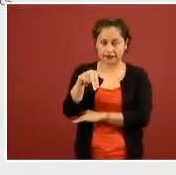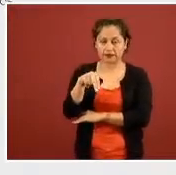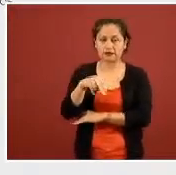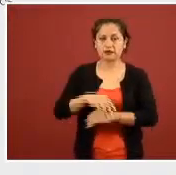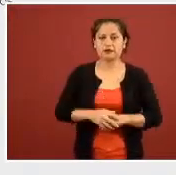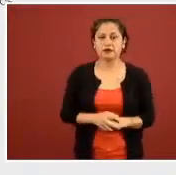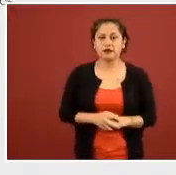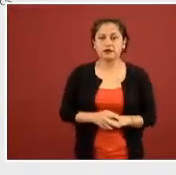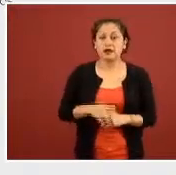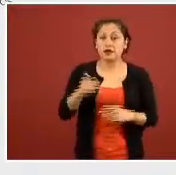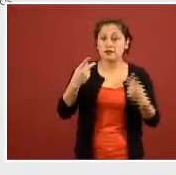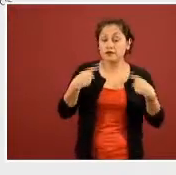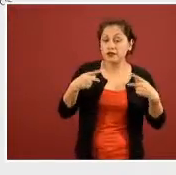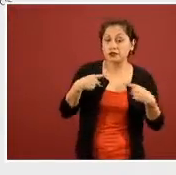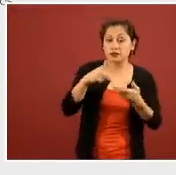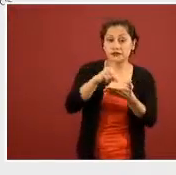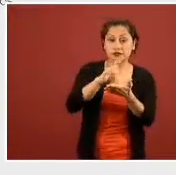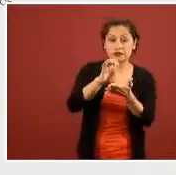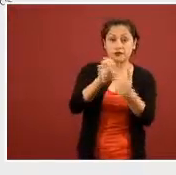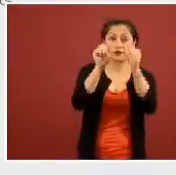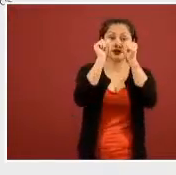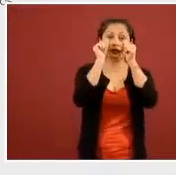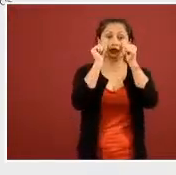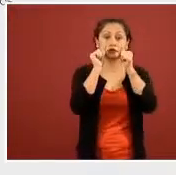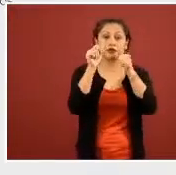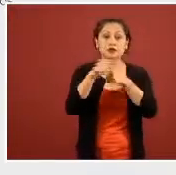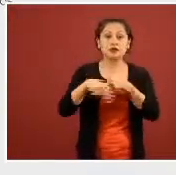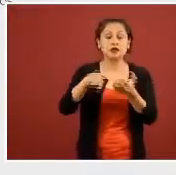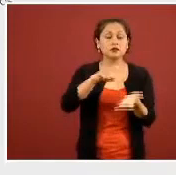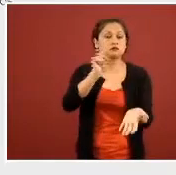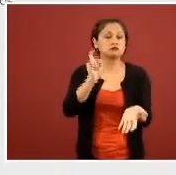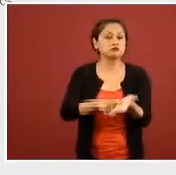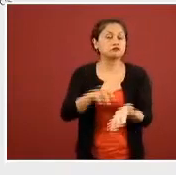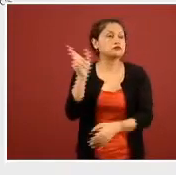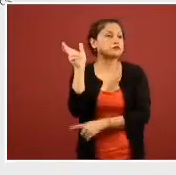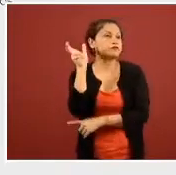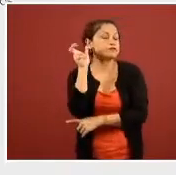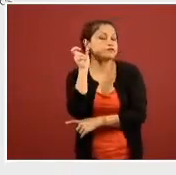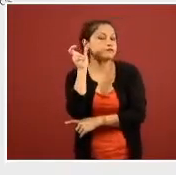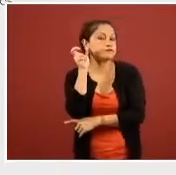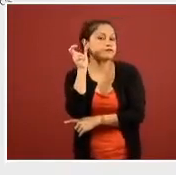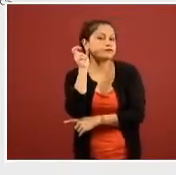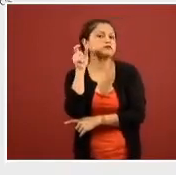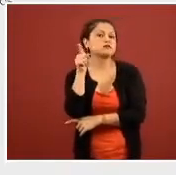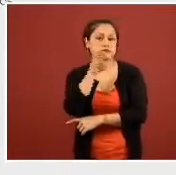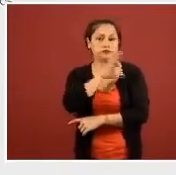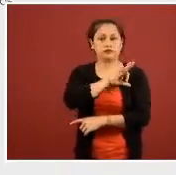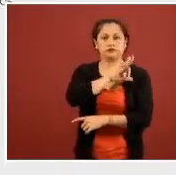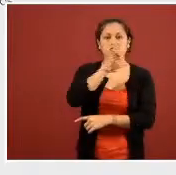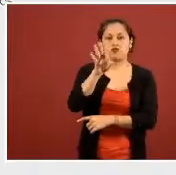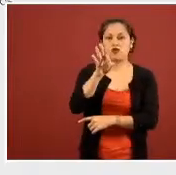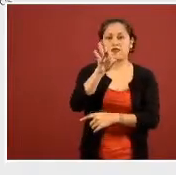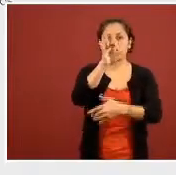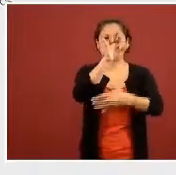con discapacidades visuales puedan escuchar este material. Este material nos ayudó